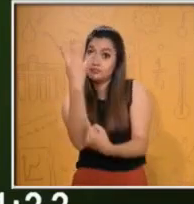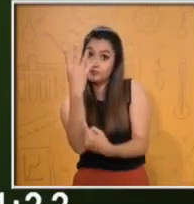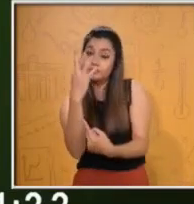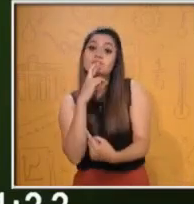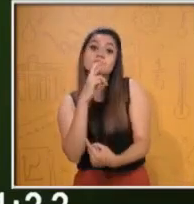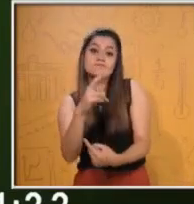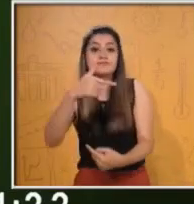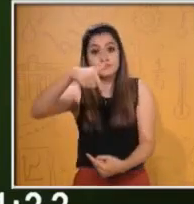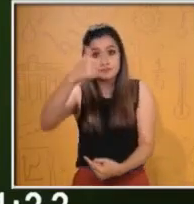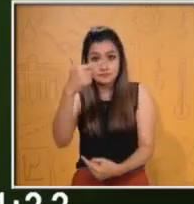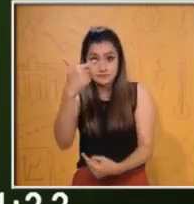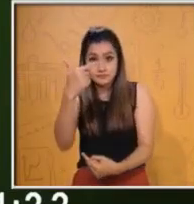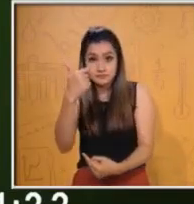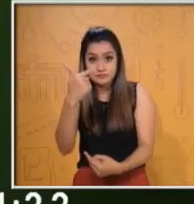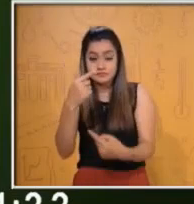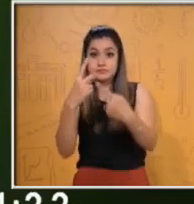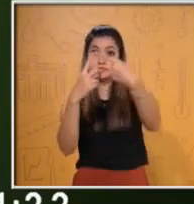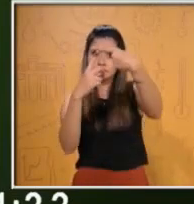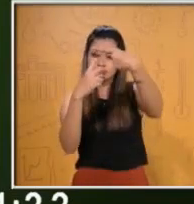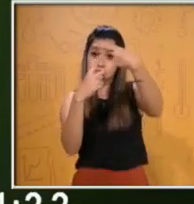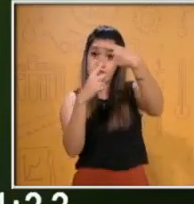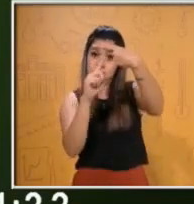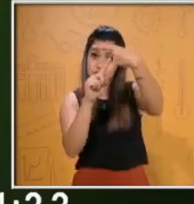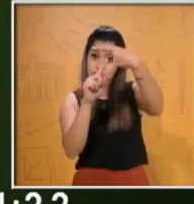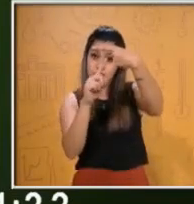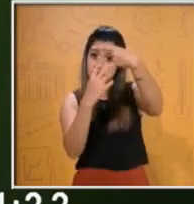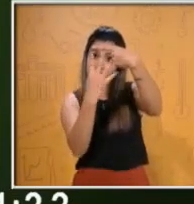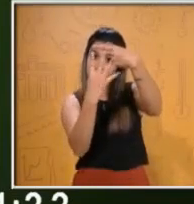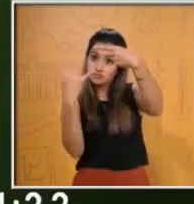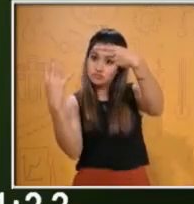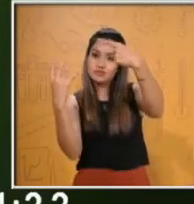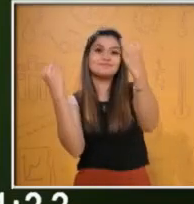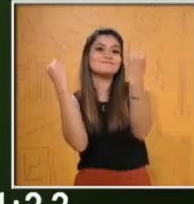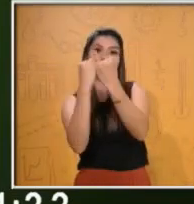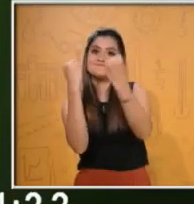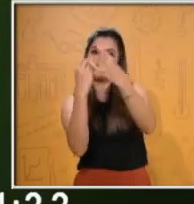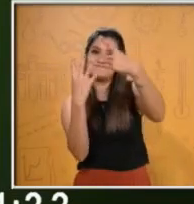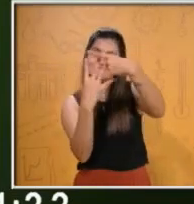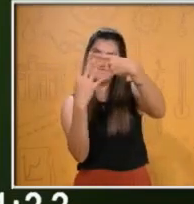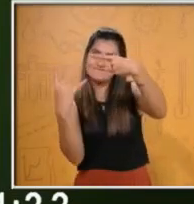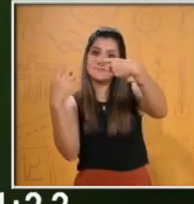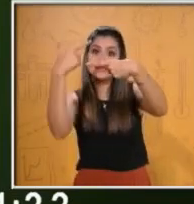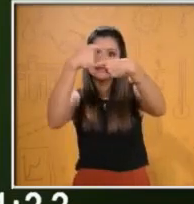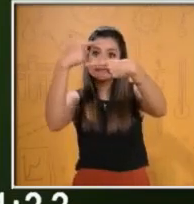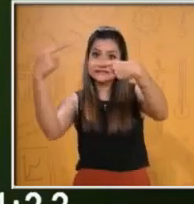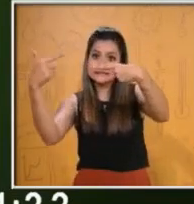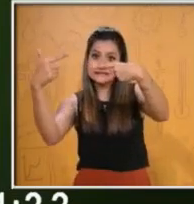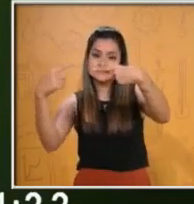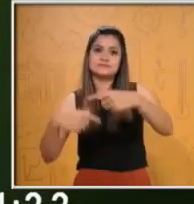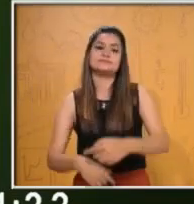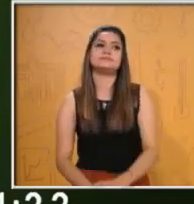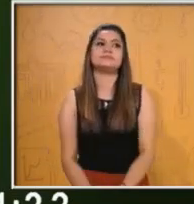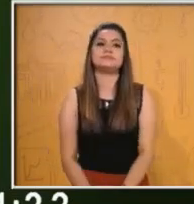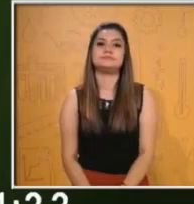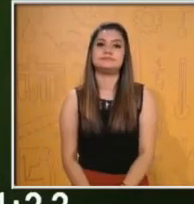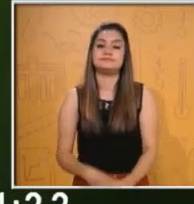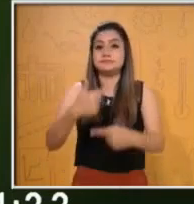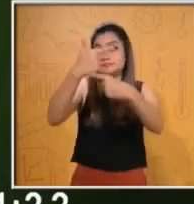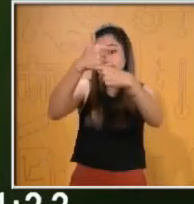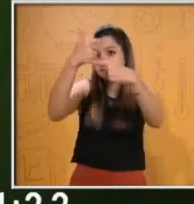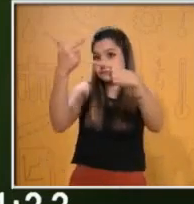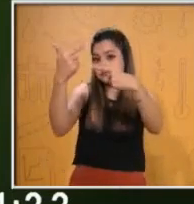12. Y el denominador, que es el 4, pasa igual. Muy bien. Entonces ahí tenemos 12